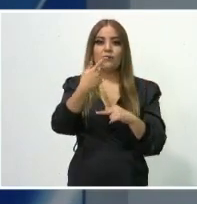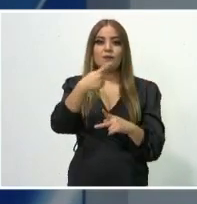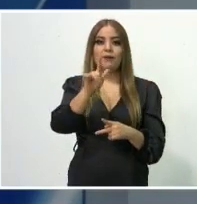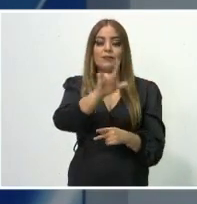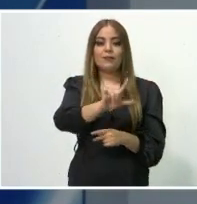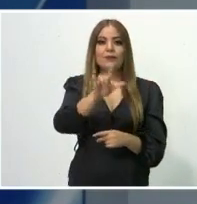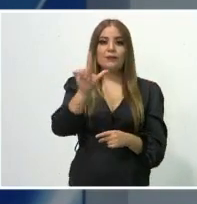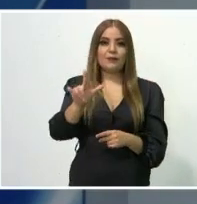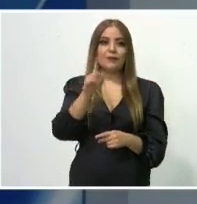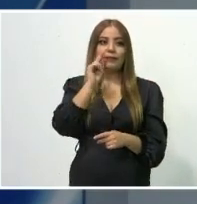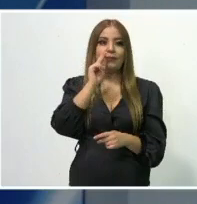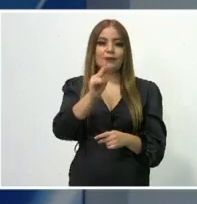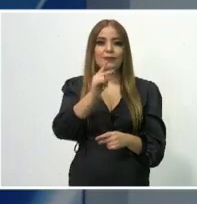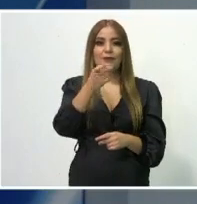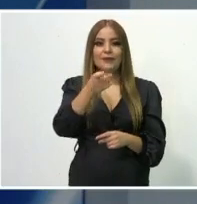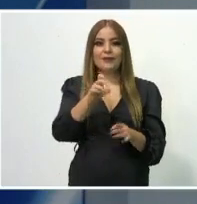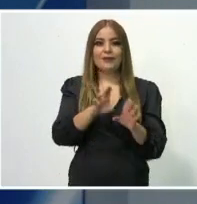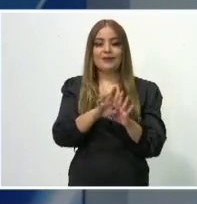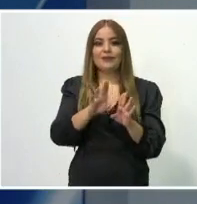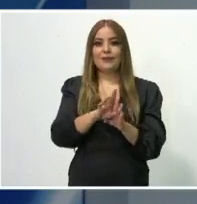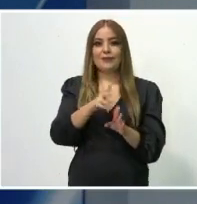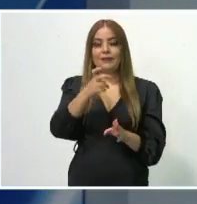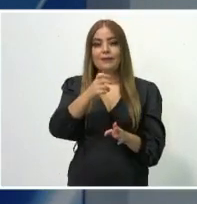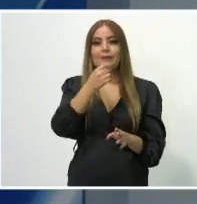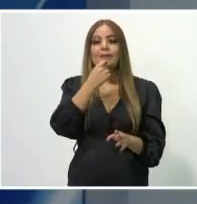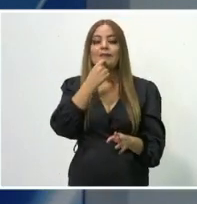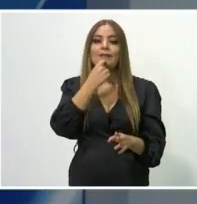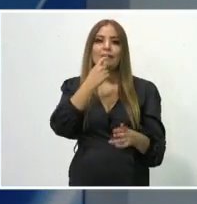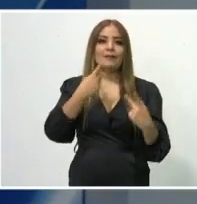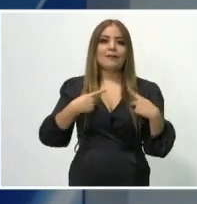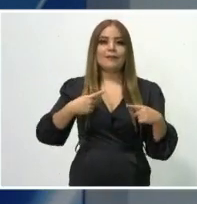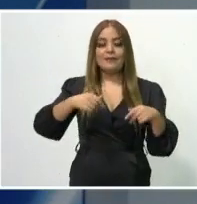veíamos que se divirtieron, los pequeñitos se metieron a la alberca y Ángel,